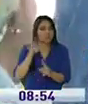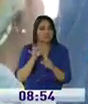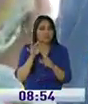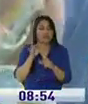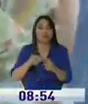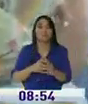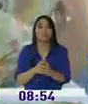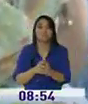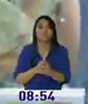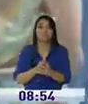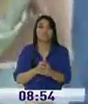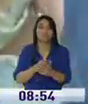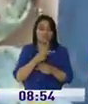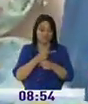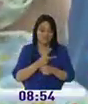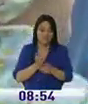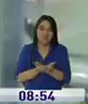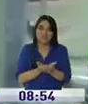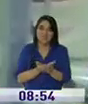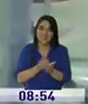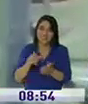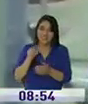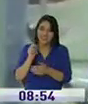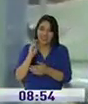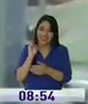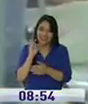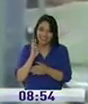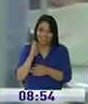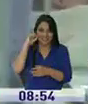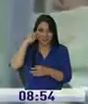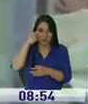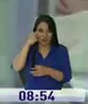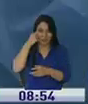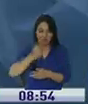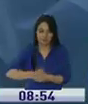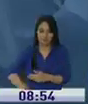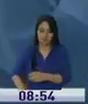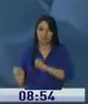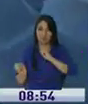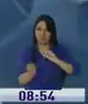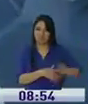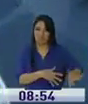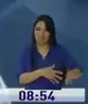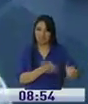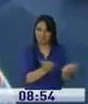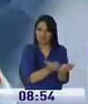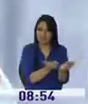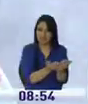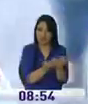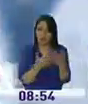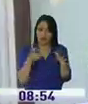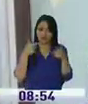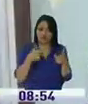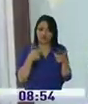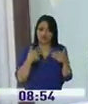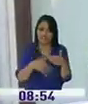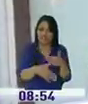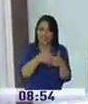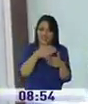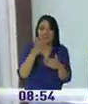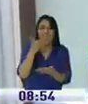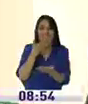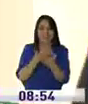aquí que cuidan al bebé Juan Carlos, el pequeño que fue abandonado al nacer y del cual hemos hecho un largo seguimiento gracias a su